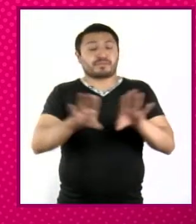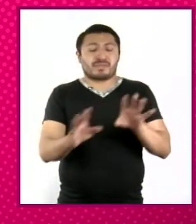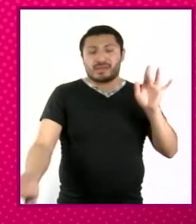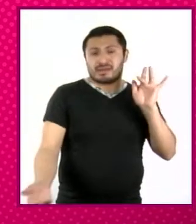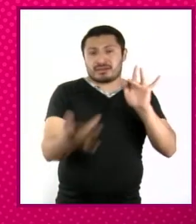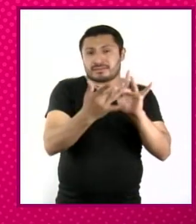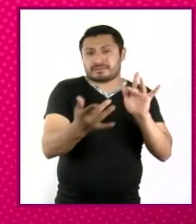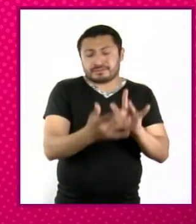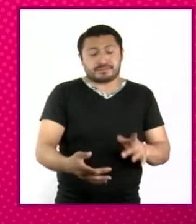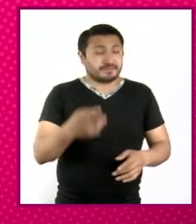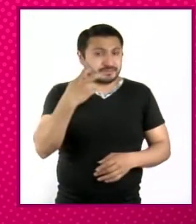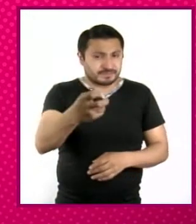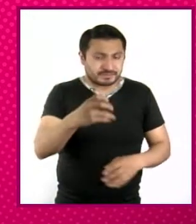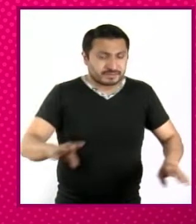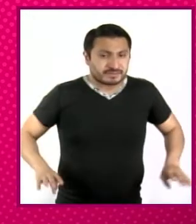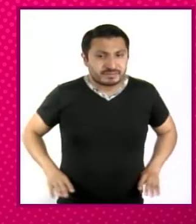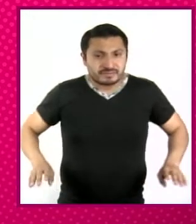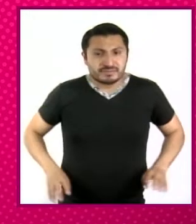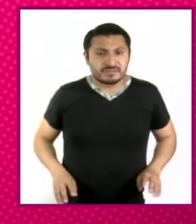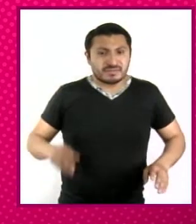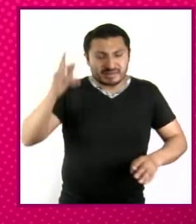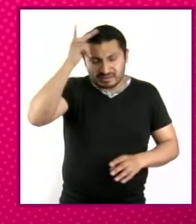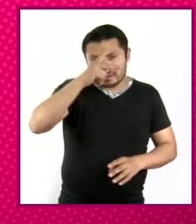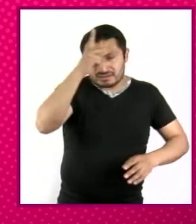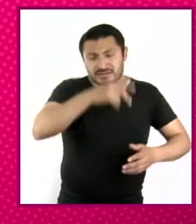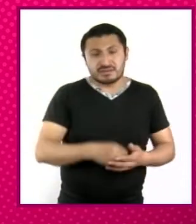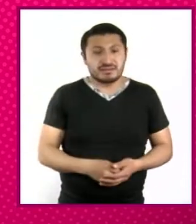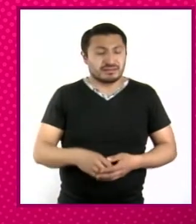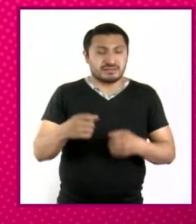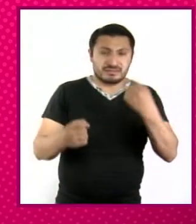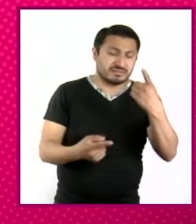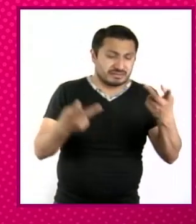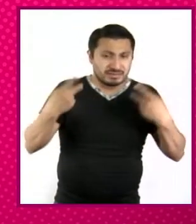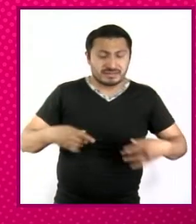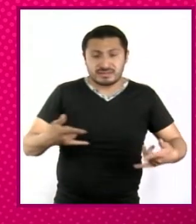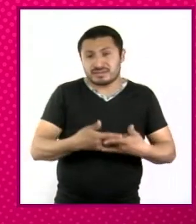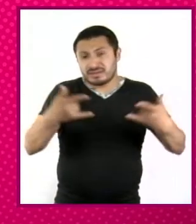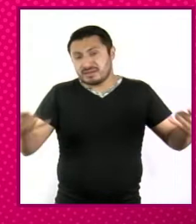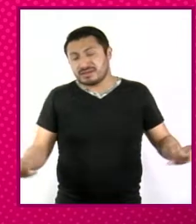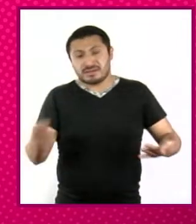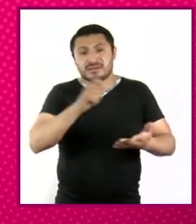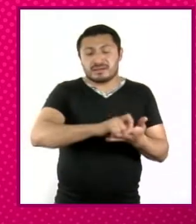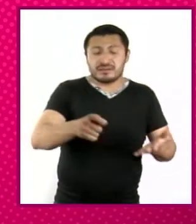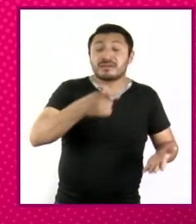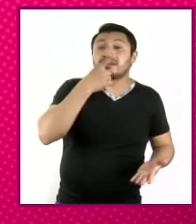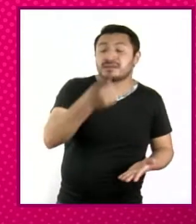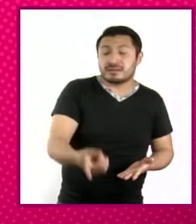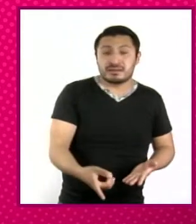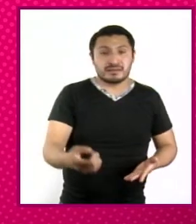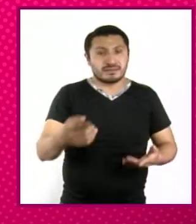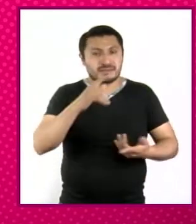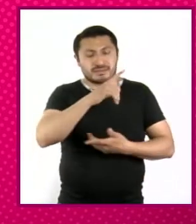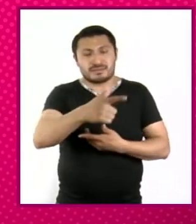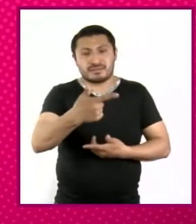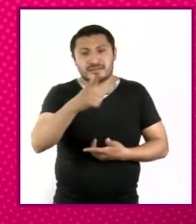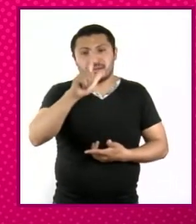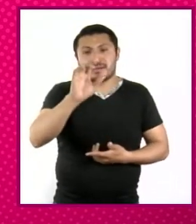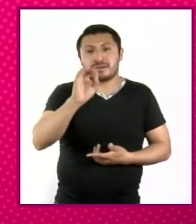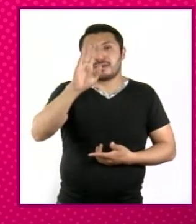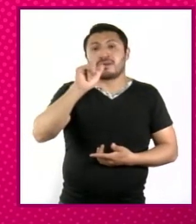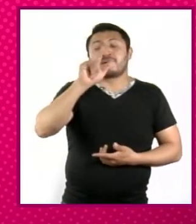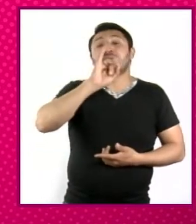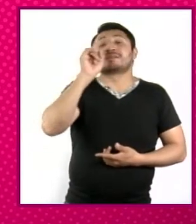conectarse precisamente por estos fenómenos económico-comerciales. Por eso algunos historiadores les van a decir que la globalización comienza cuando el